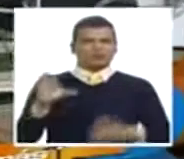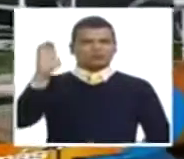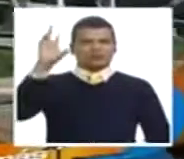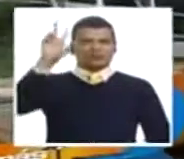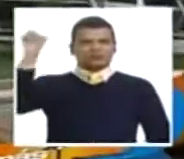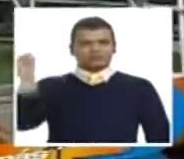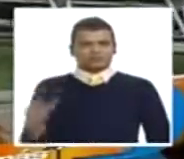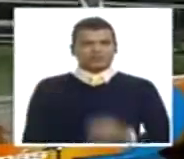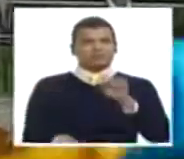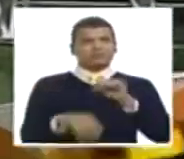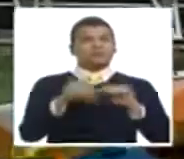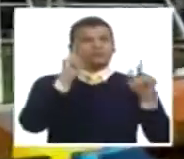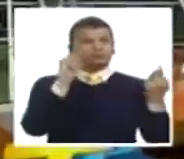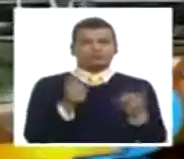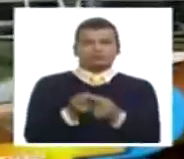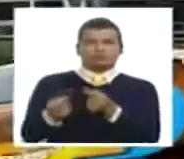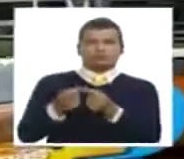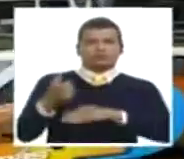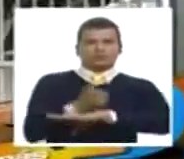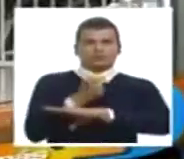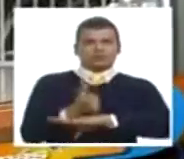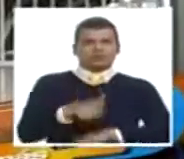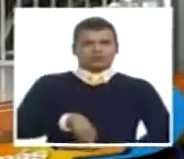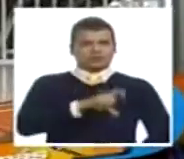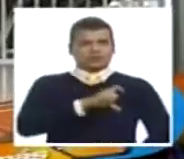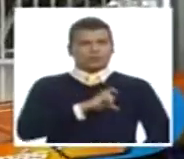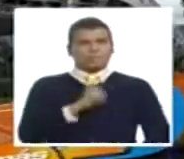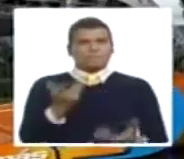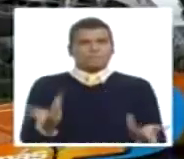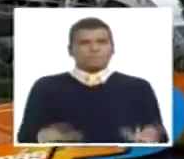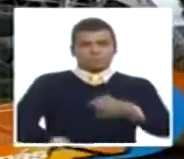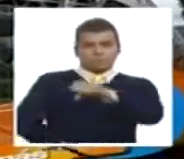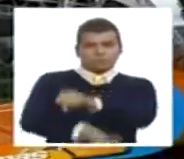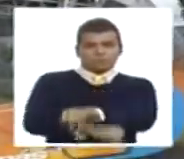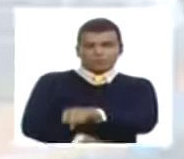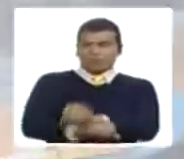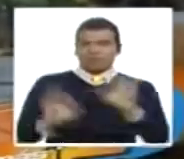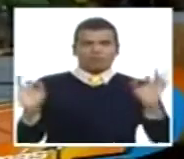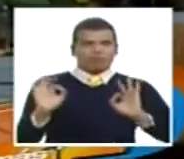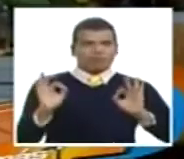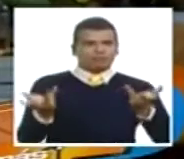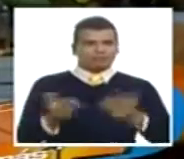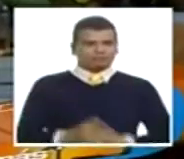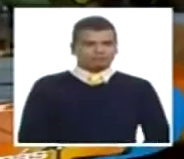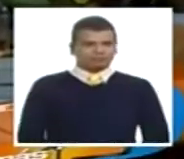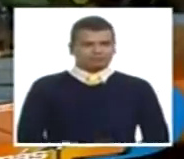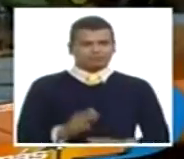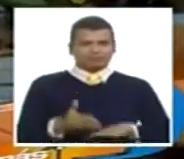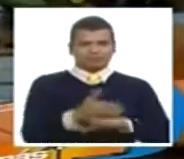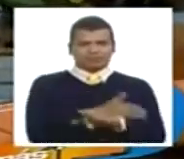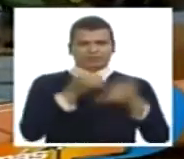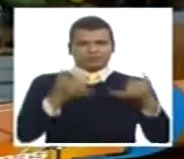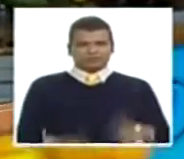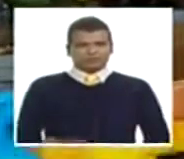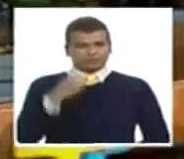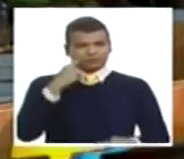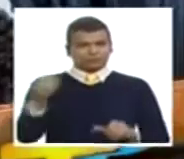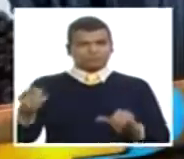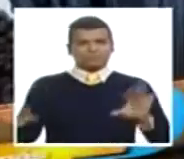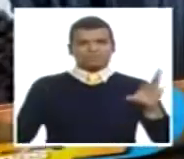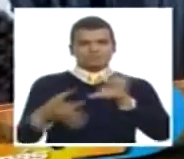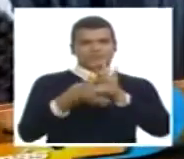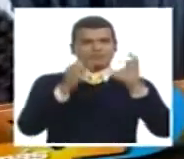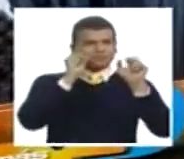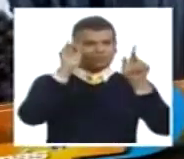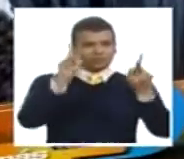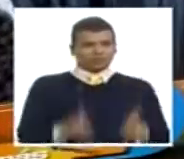Y la crónica de los vecinos del Estadio Pascual Guerrero por la ausencia del fútbol profesional. Al cierre, la importante adhesión que recibió el